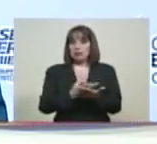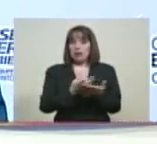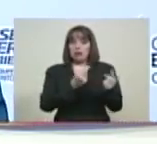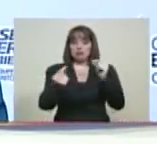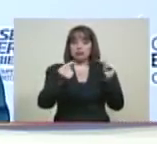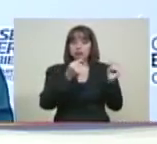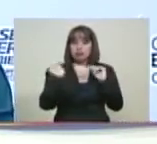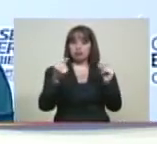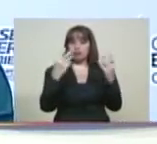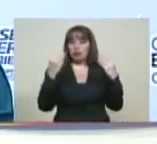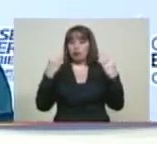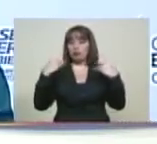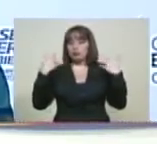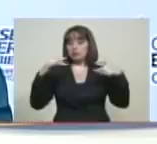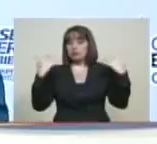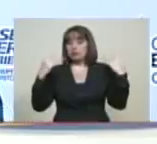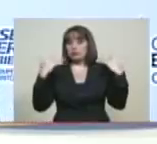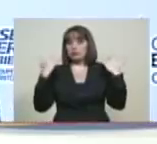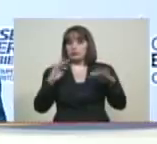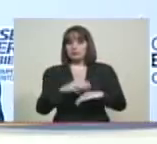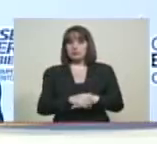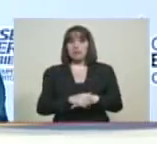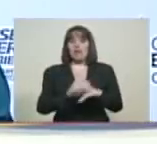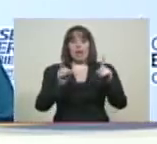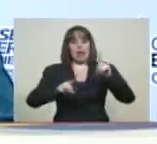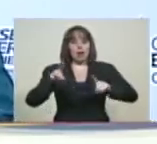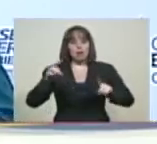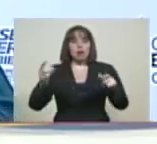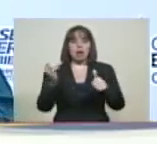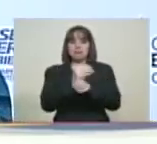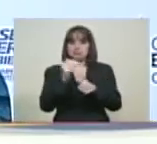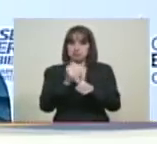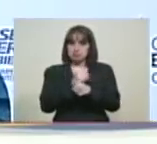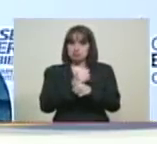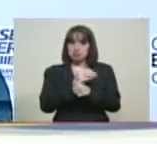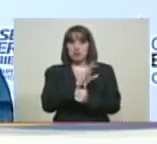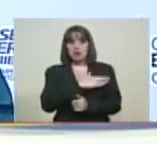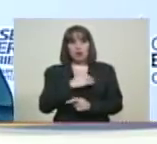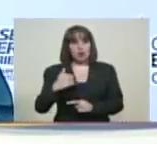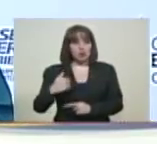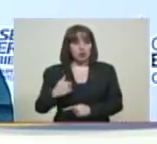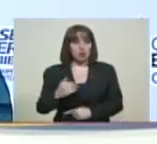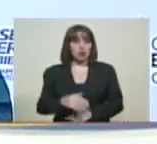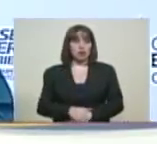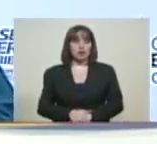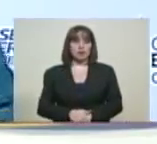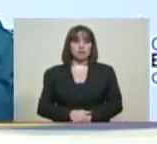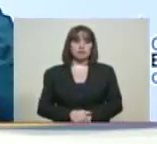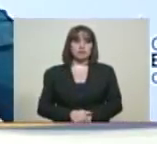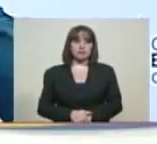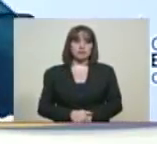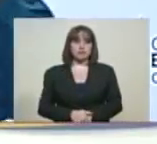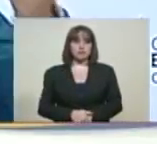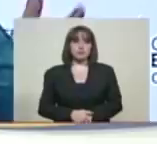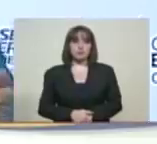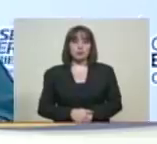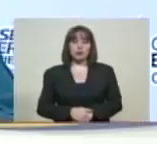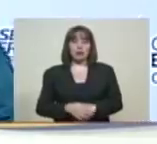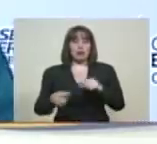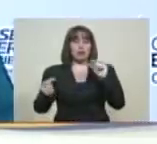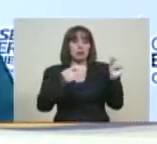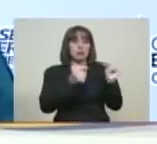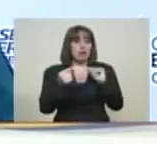el diálogo y unas cuantas veces más lo he logrado yo quiero en ese sentido ese gran diálogo